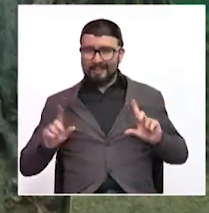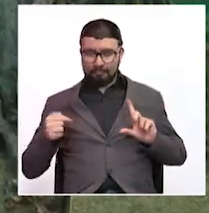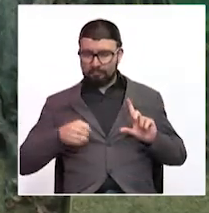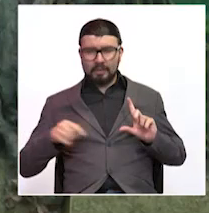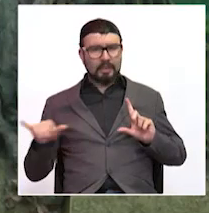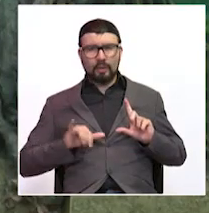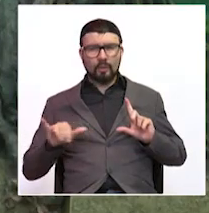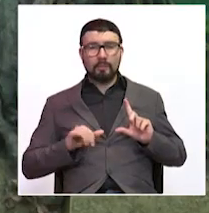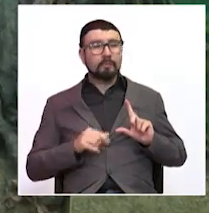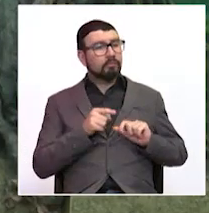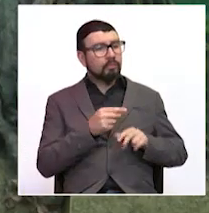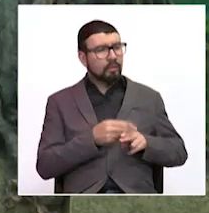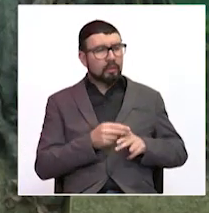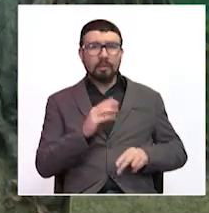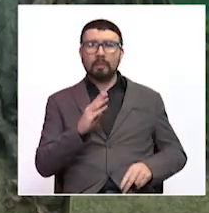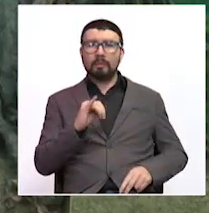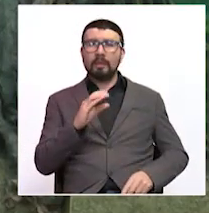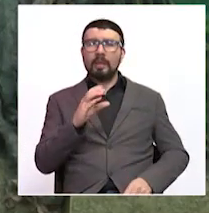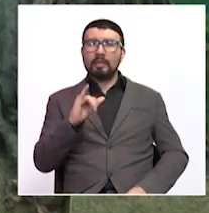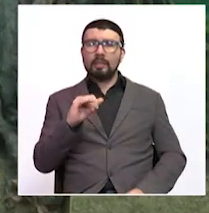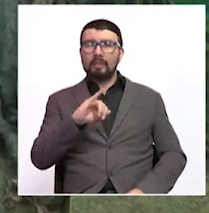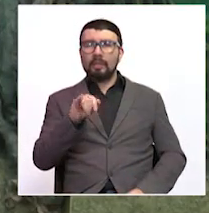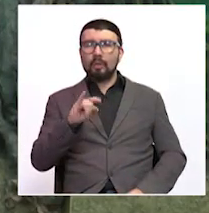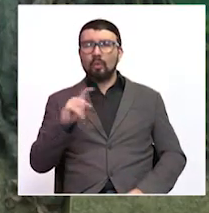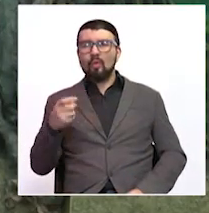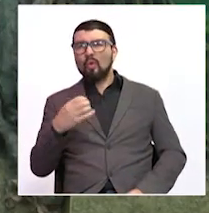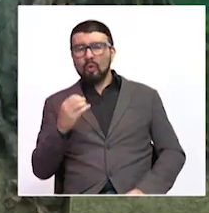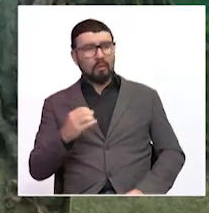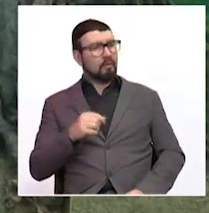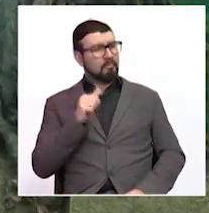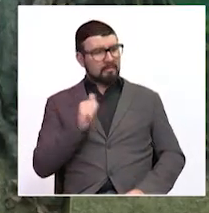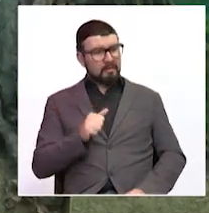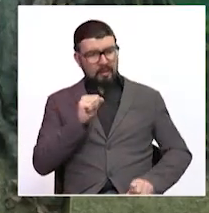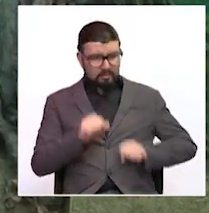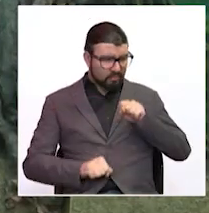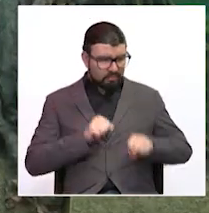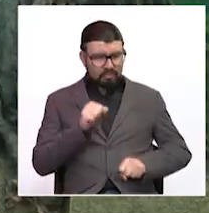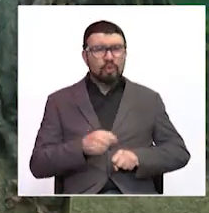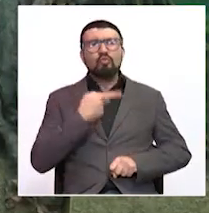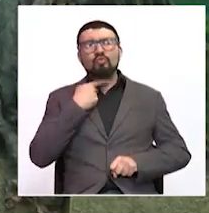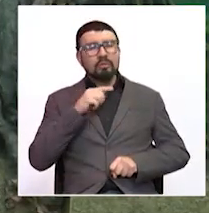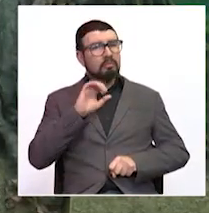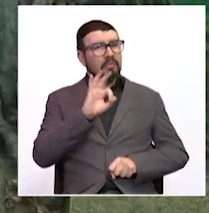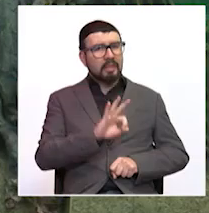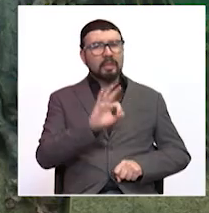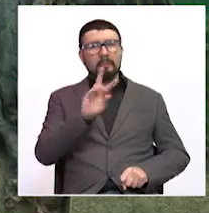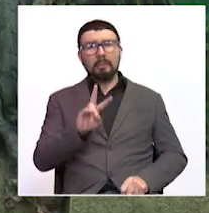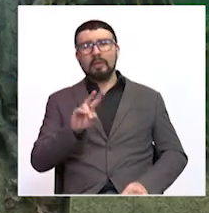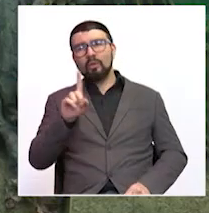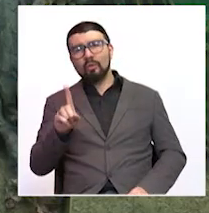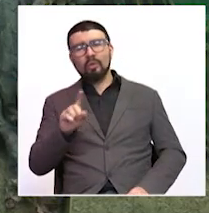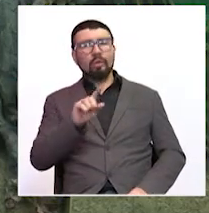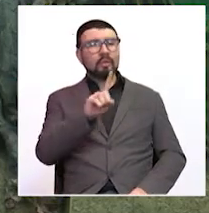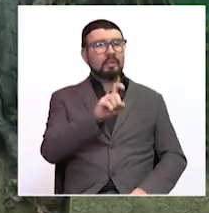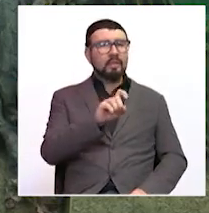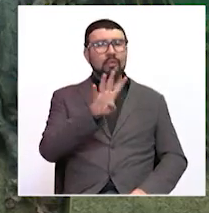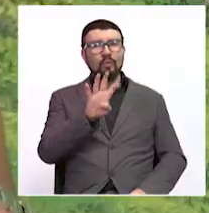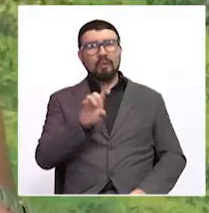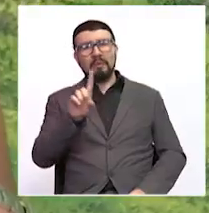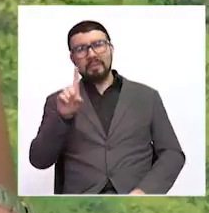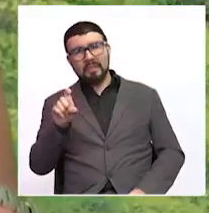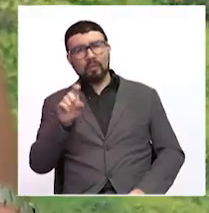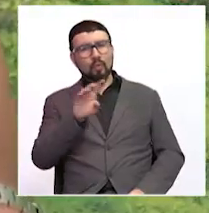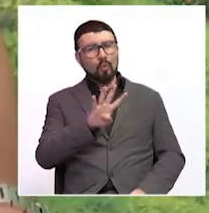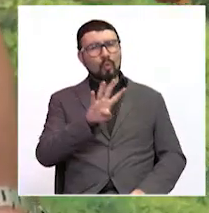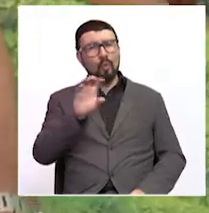vice jugo al pedal al sabor y a su gusto 321 6 96 40